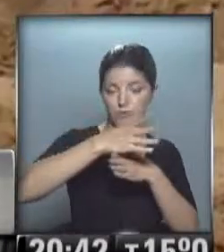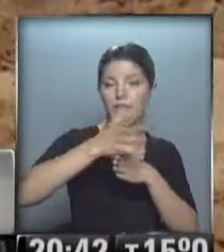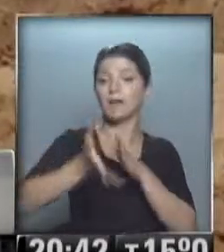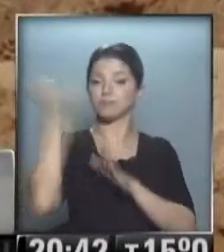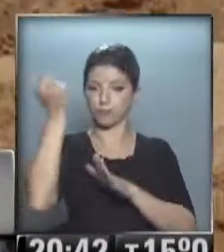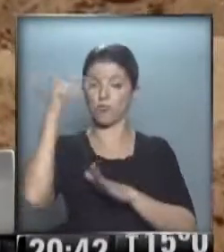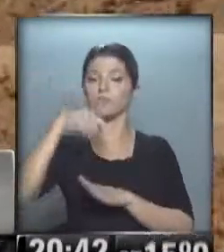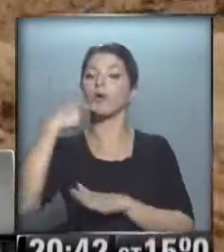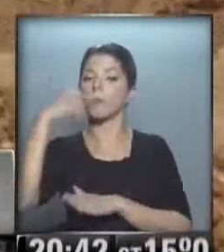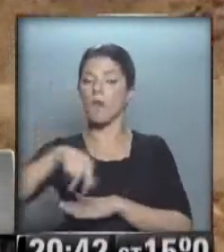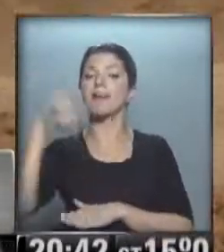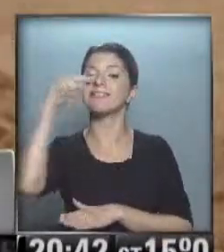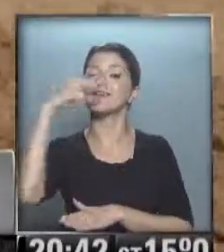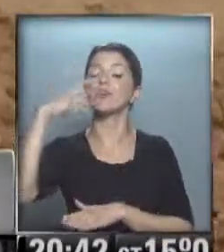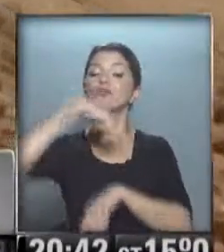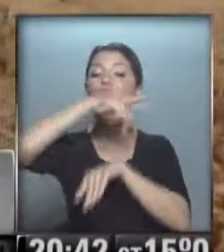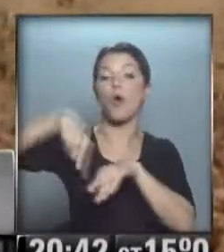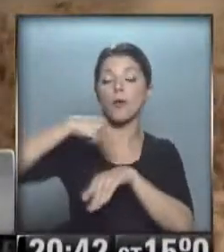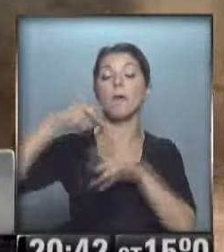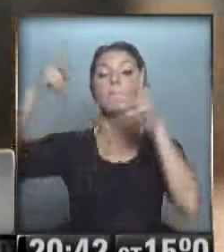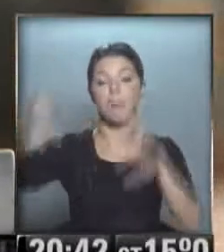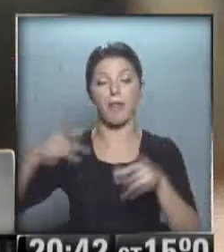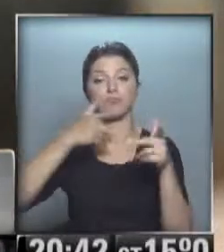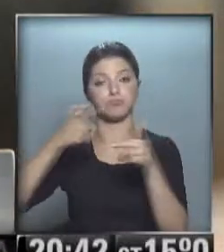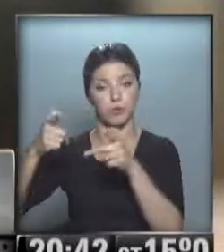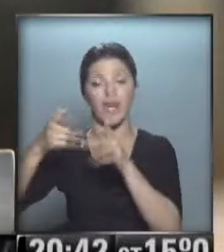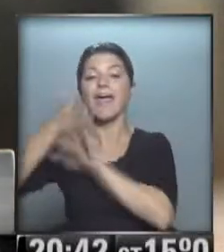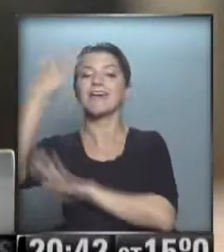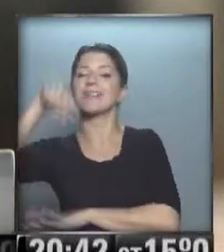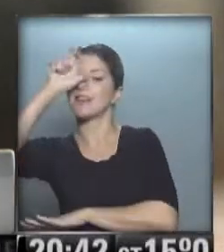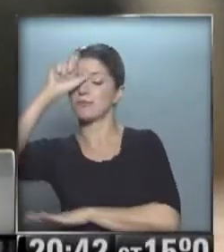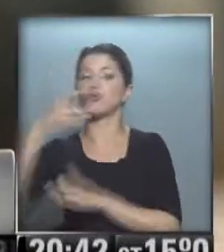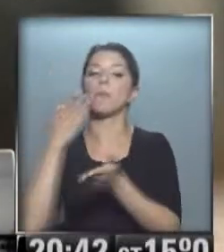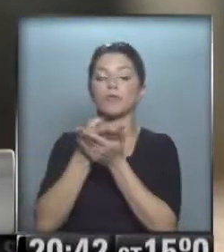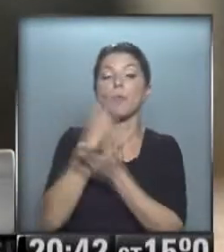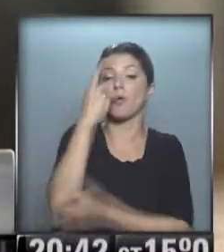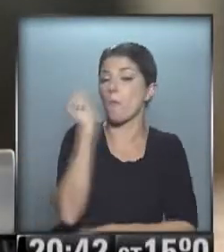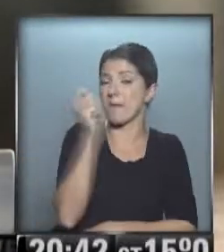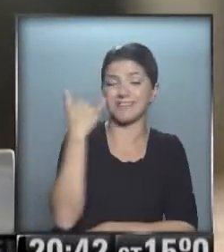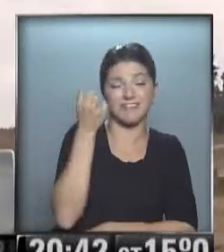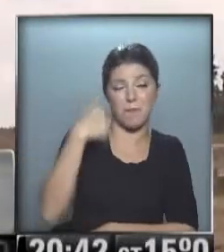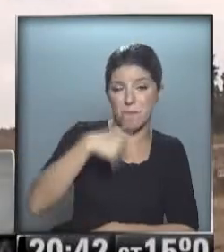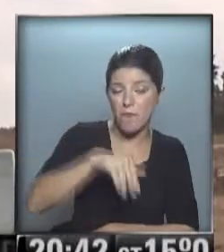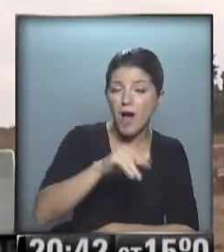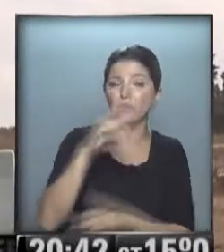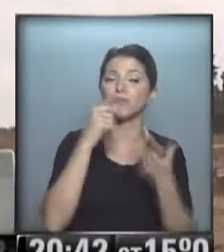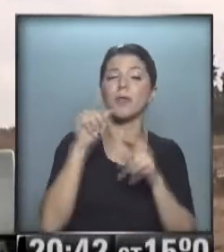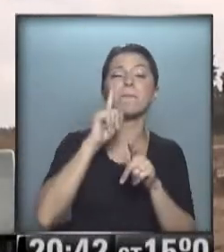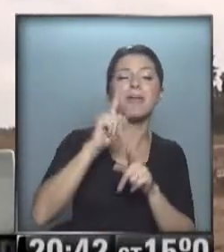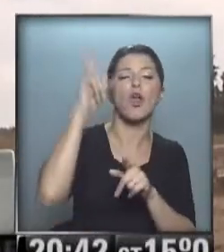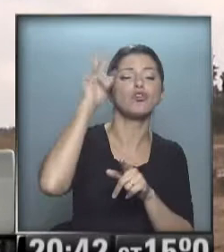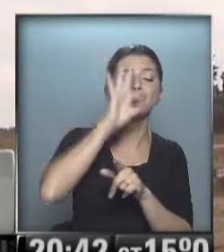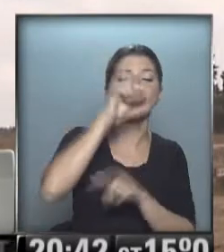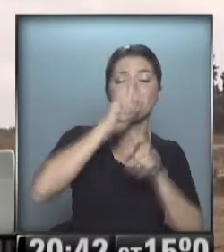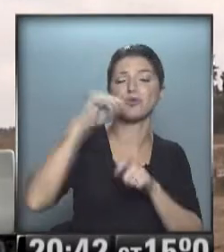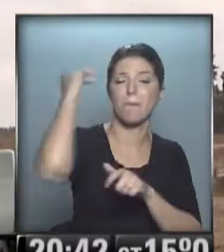nuevo alto al fuego de 72 horas propuesto por Egipto tras un mes de enfrentamientos que ya provocaron casi 2.000 muertes, 1.800